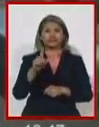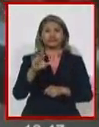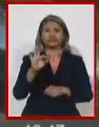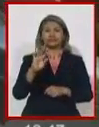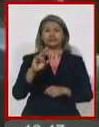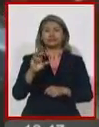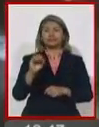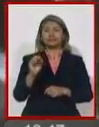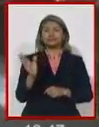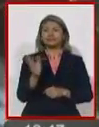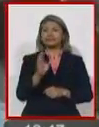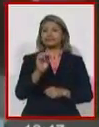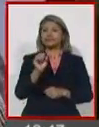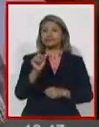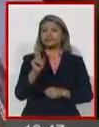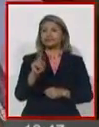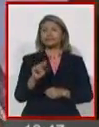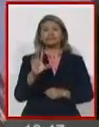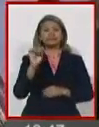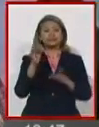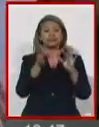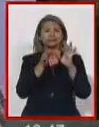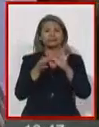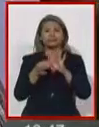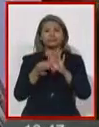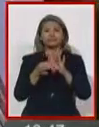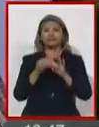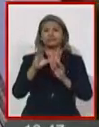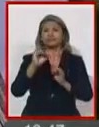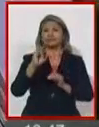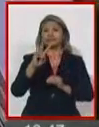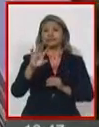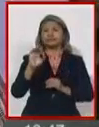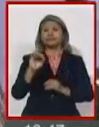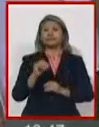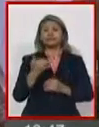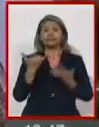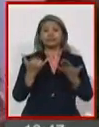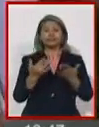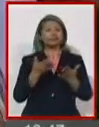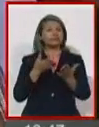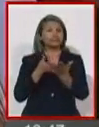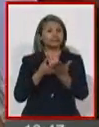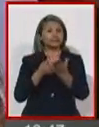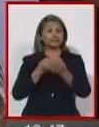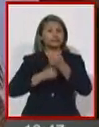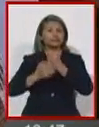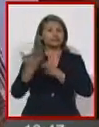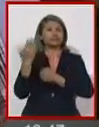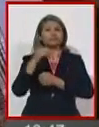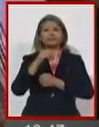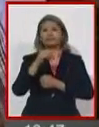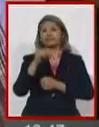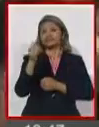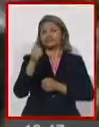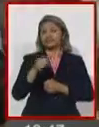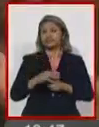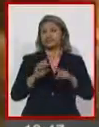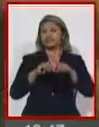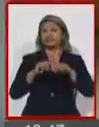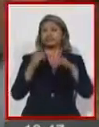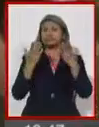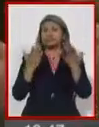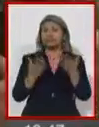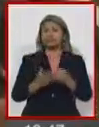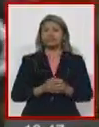Alfredo Saucedo. No hay ninguna vinculación entre el movimiento cívico actual y una acusación del año 2010. Lo que